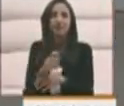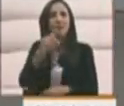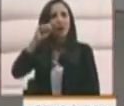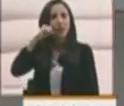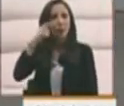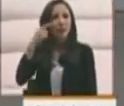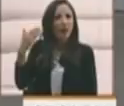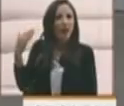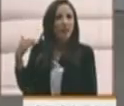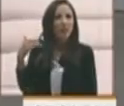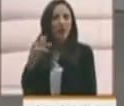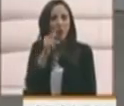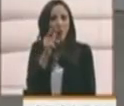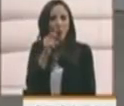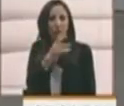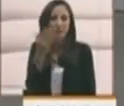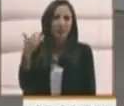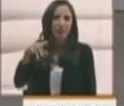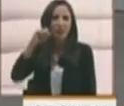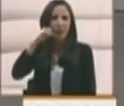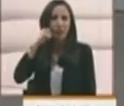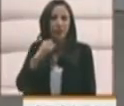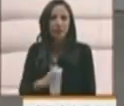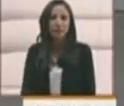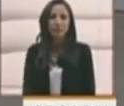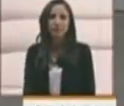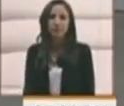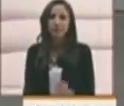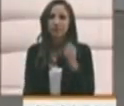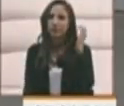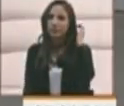los paracachitos, no? Los paracachitos.